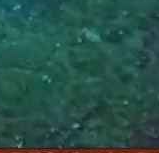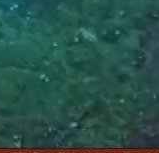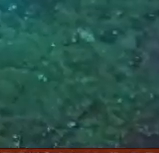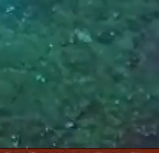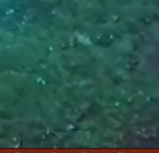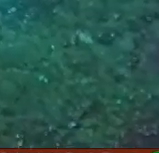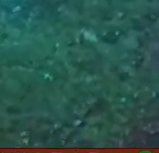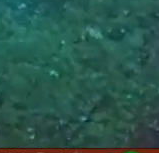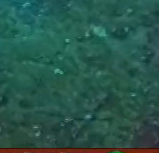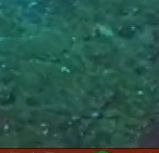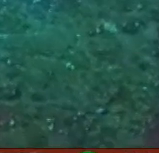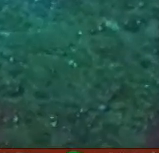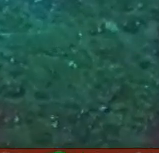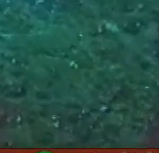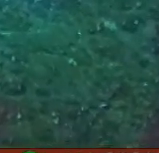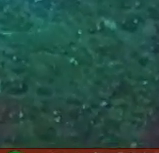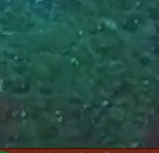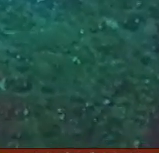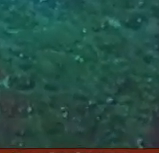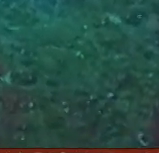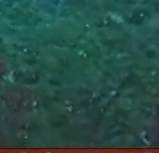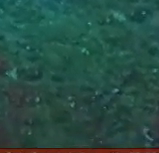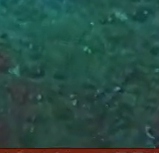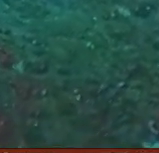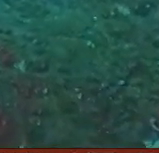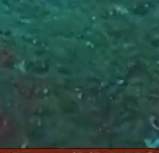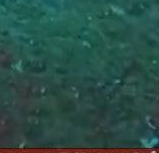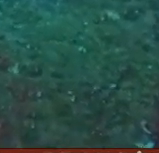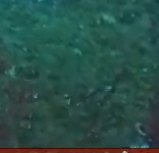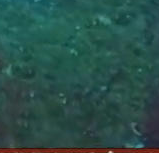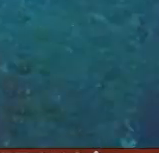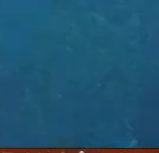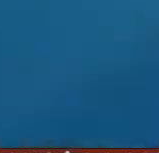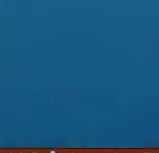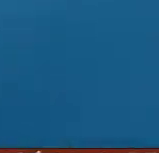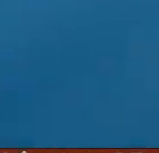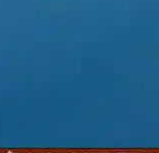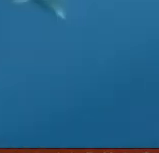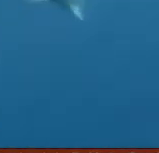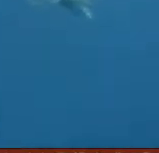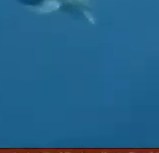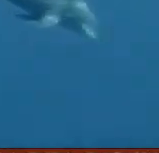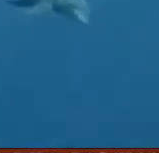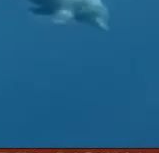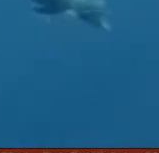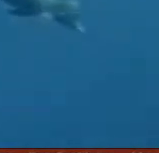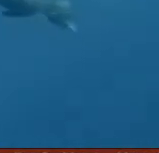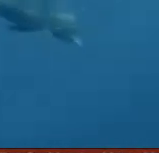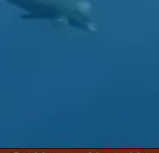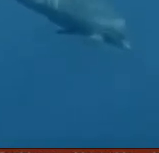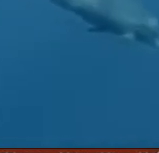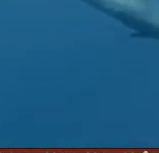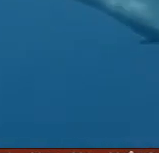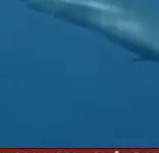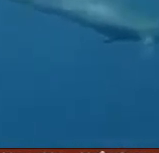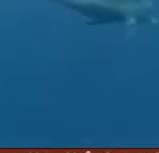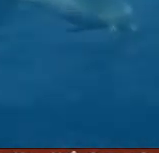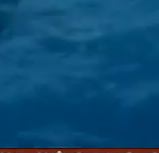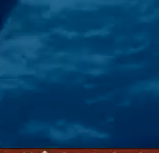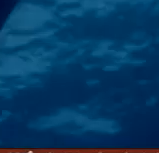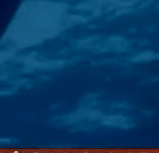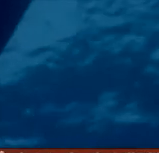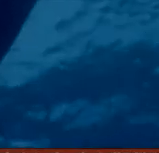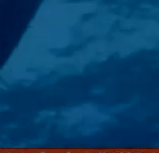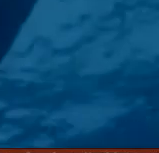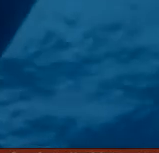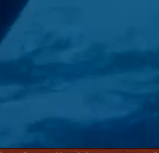integridad, protección y manejo. La inscripción del archipiélago de Revillagigedo en la lista del Patrimonio Mundial de la Humanidad de la UNESCO fue aprobada